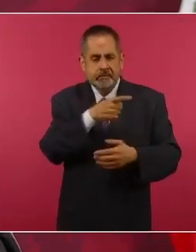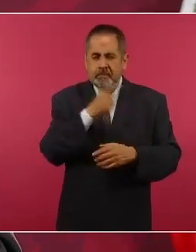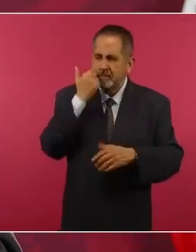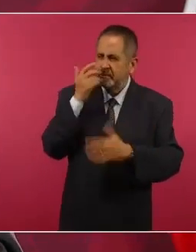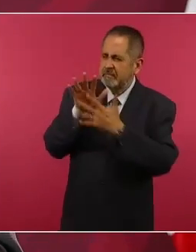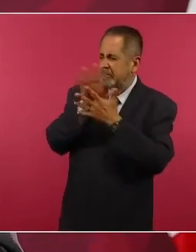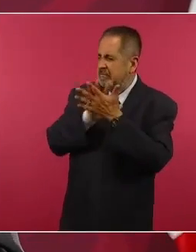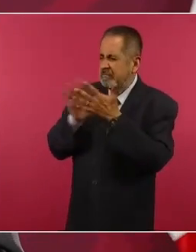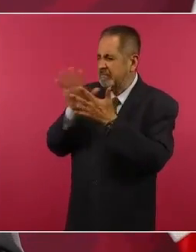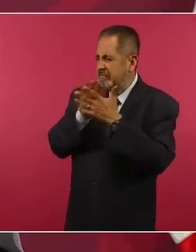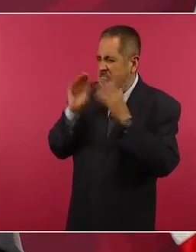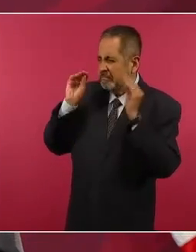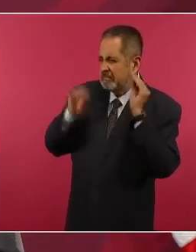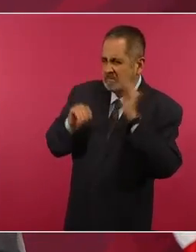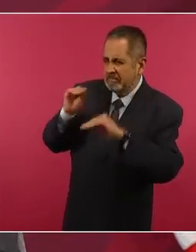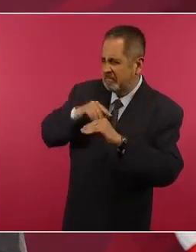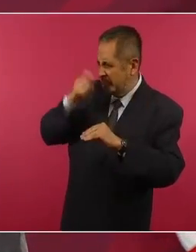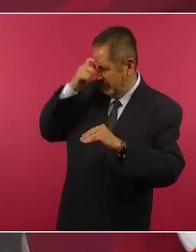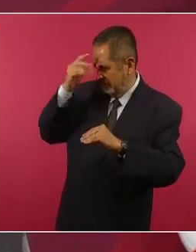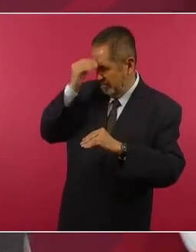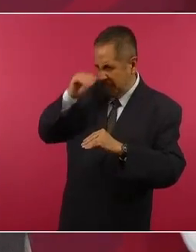enrarecer